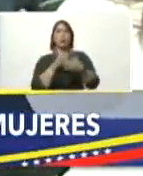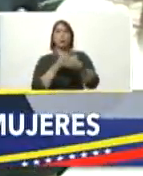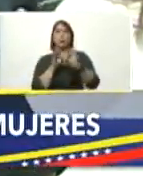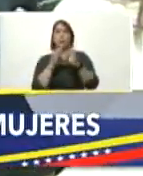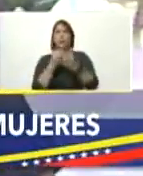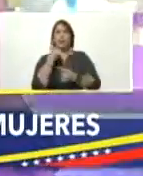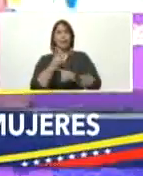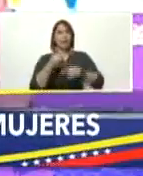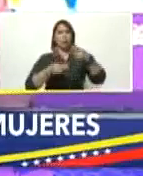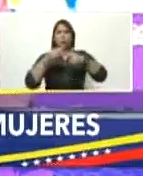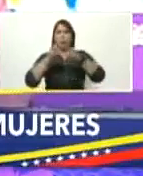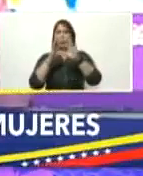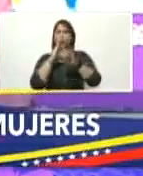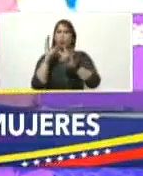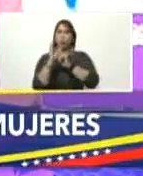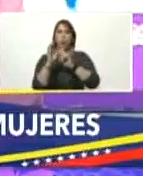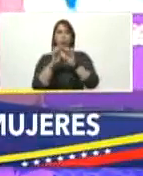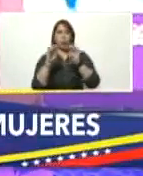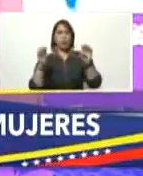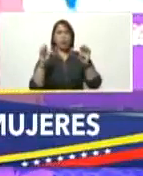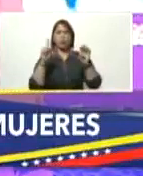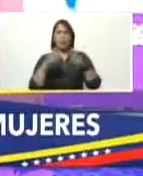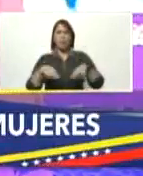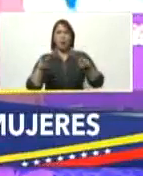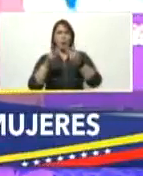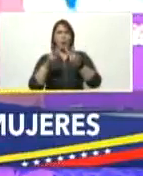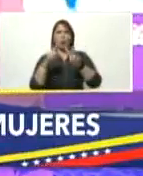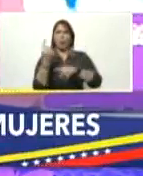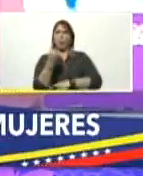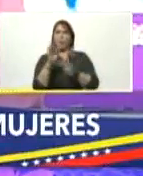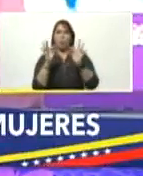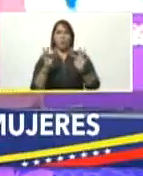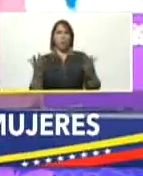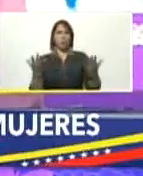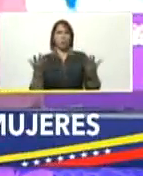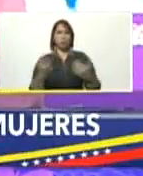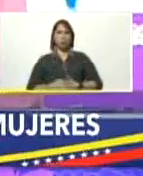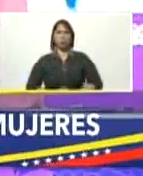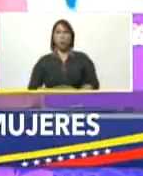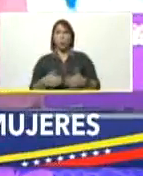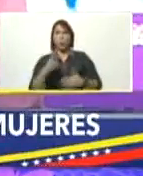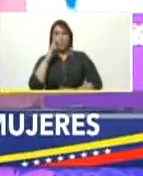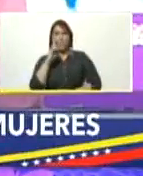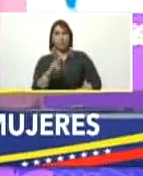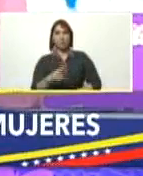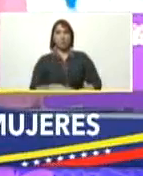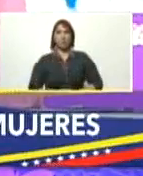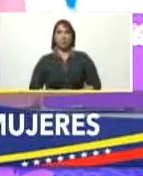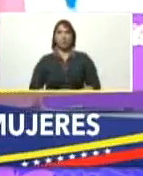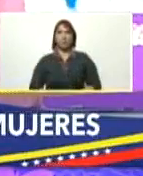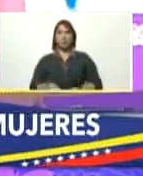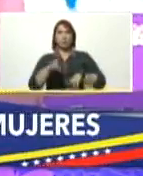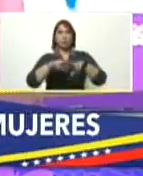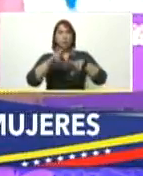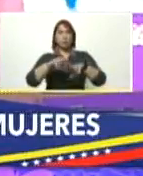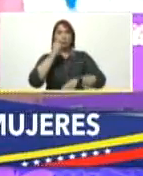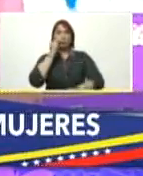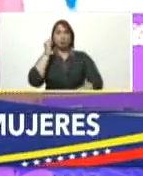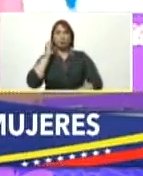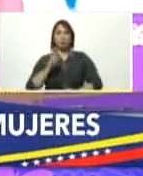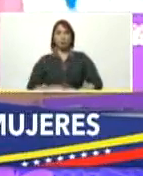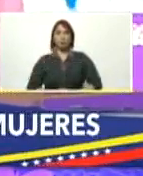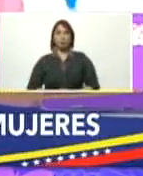cultura, una educación, unos valores, la única forma. Cuando uno ve los niños y niñas,